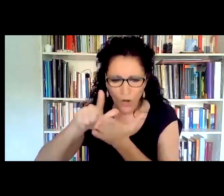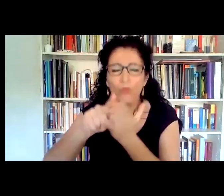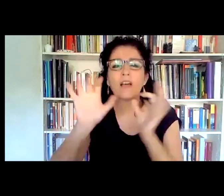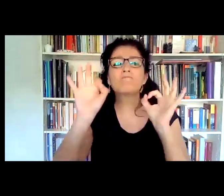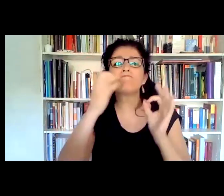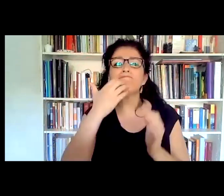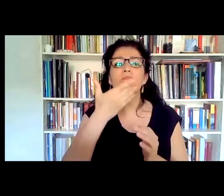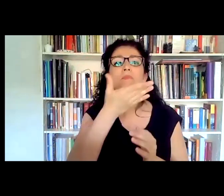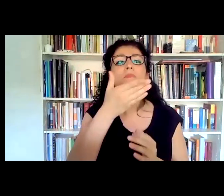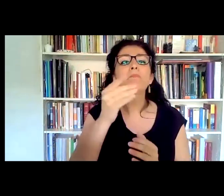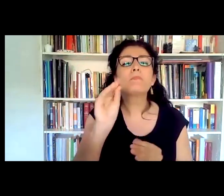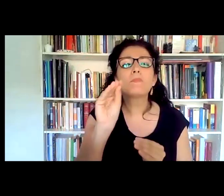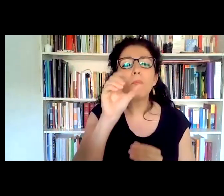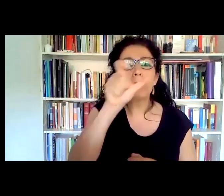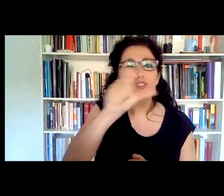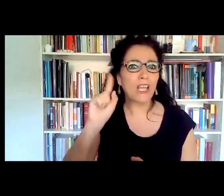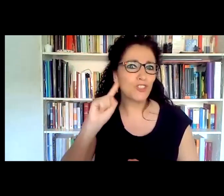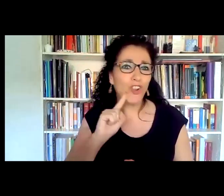En aprendizaje de segunda lengua,